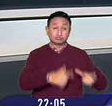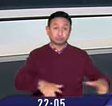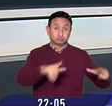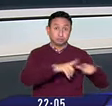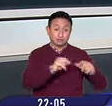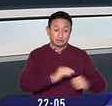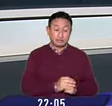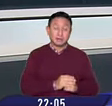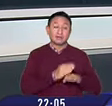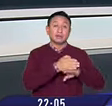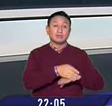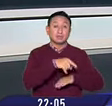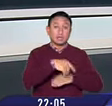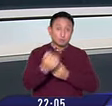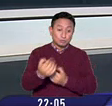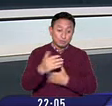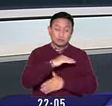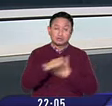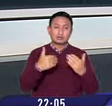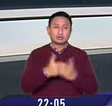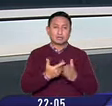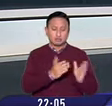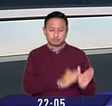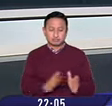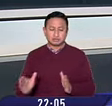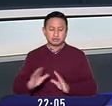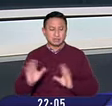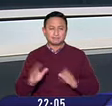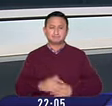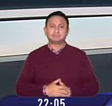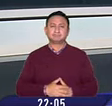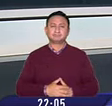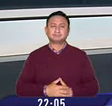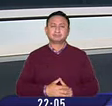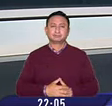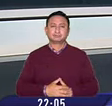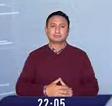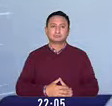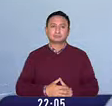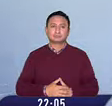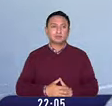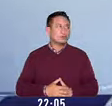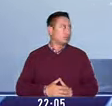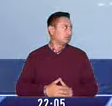poco después se informó que todo se encontraba bajo control.